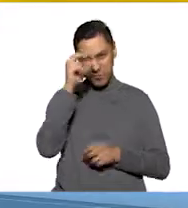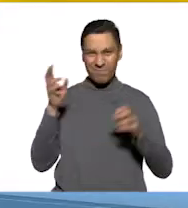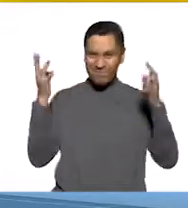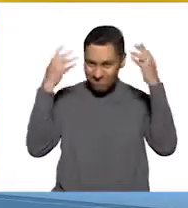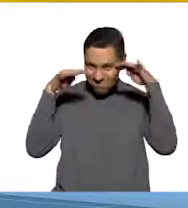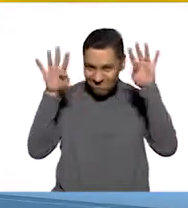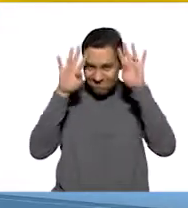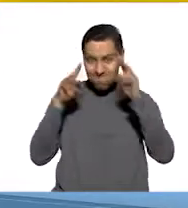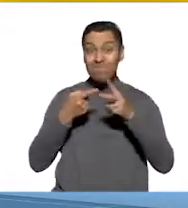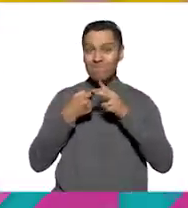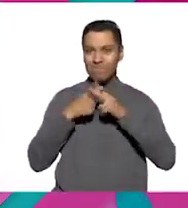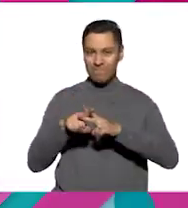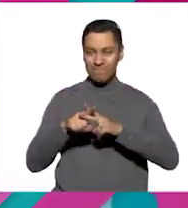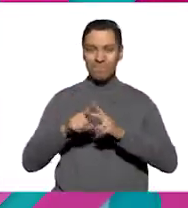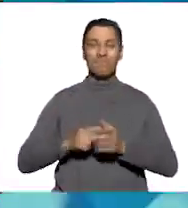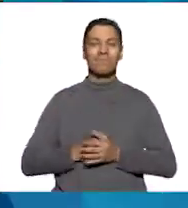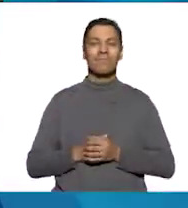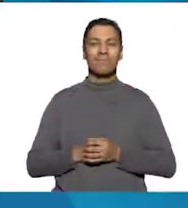y comenzamos.